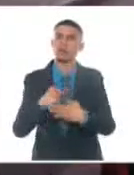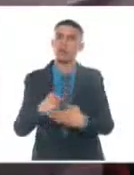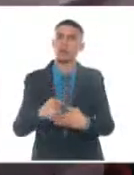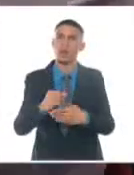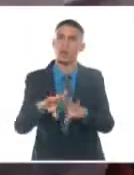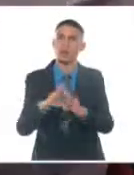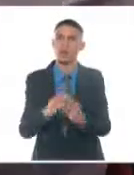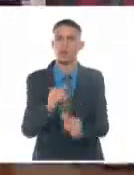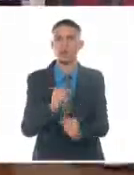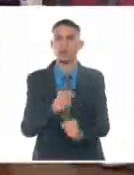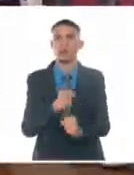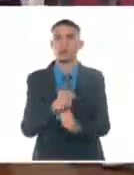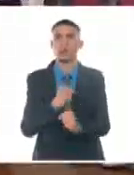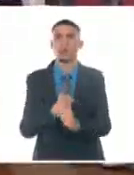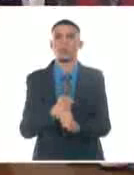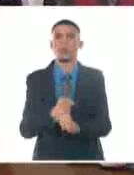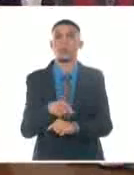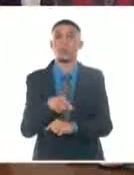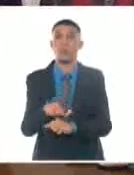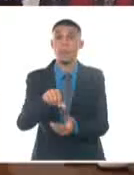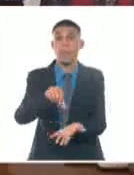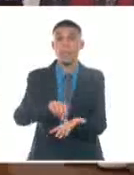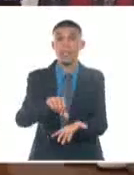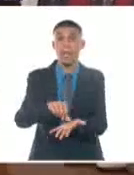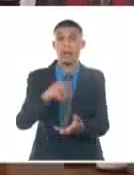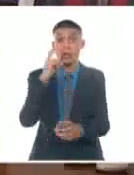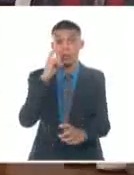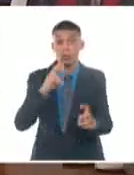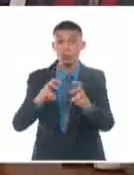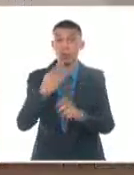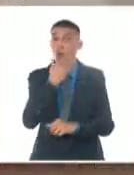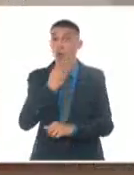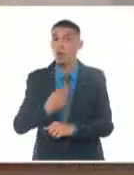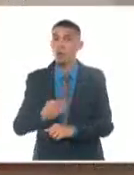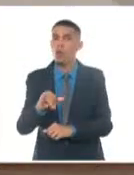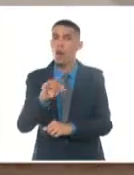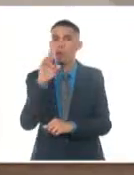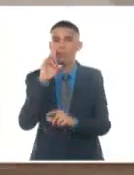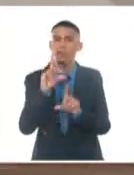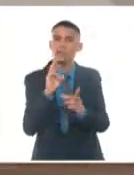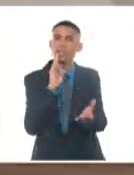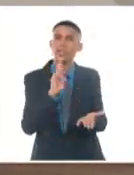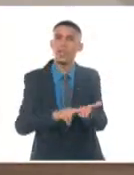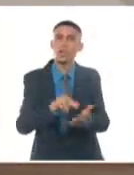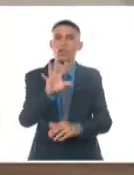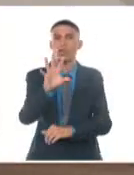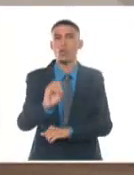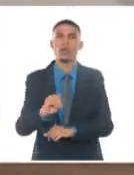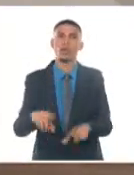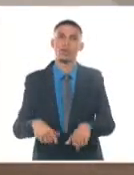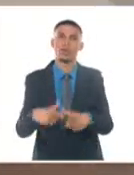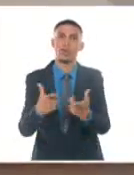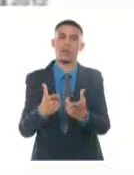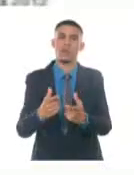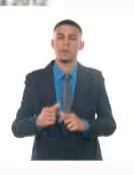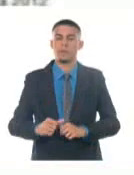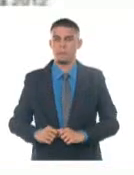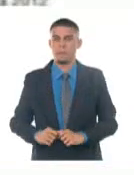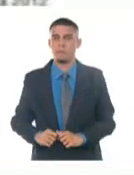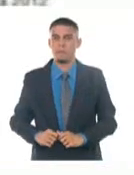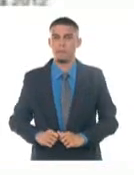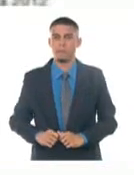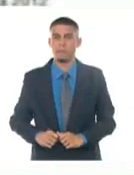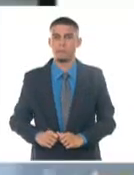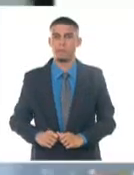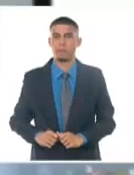del portal. Entre ellos, el Centro de Estudios sobre la Juventud entregó su sello 50 aniversario al equipo de Cuba Educa. Ha sido